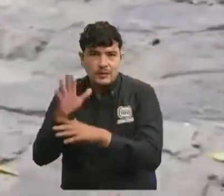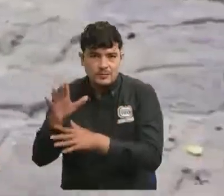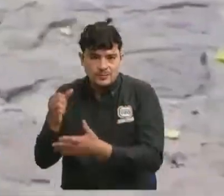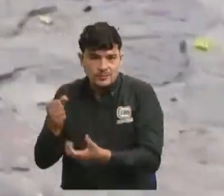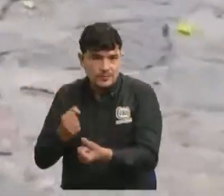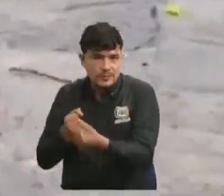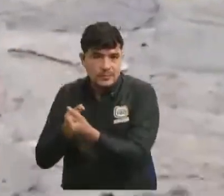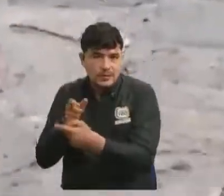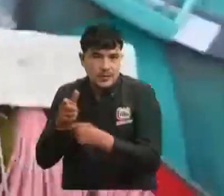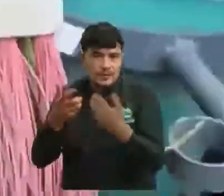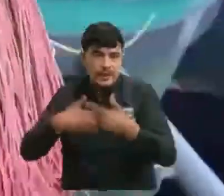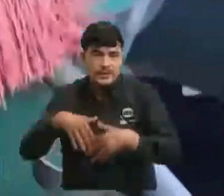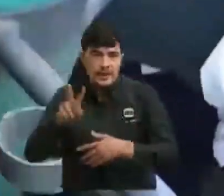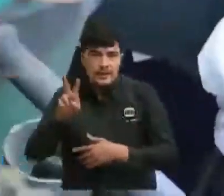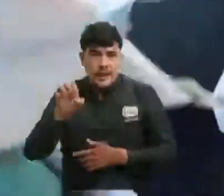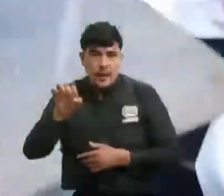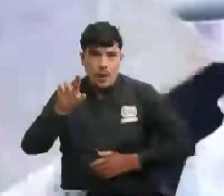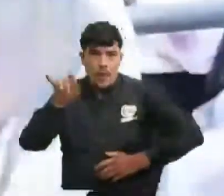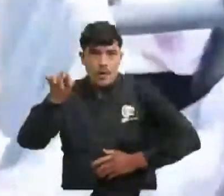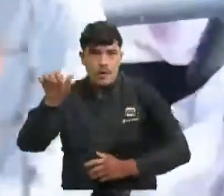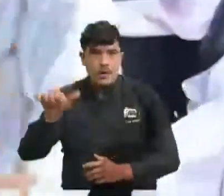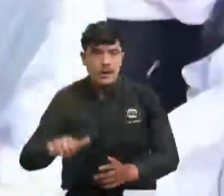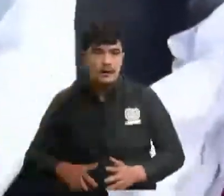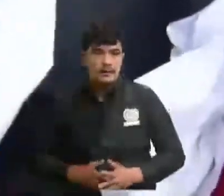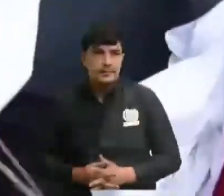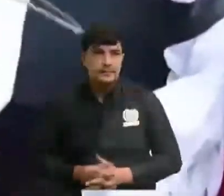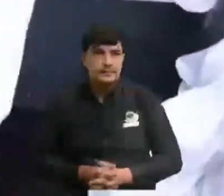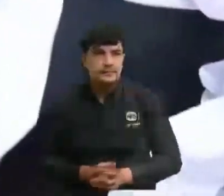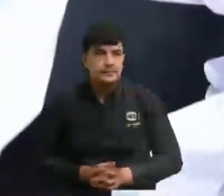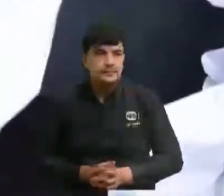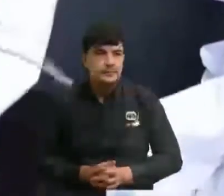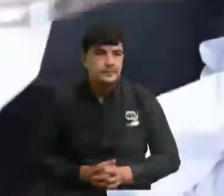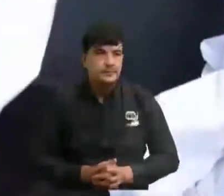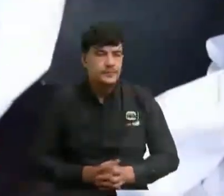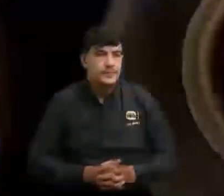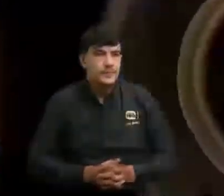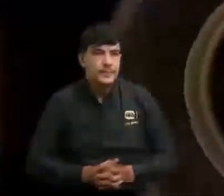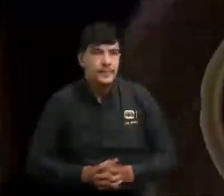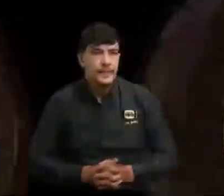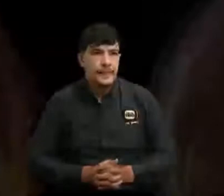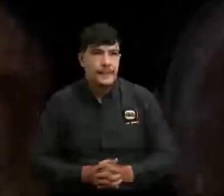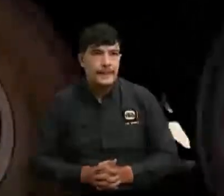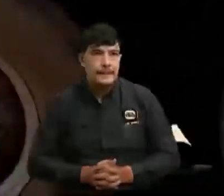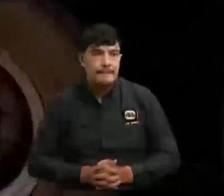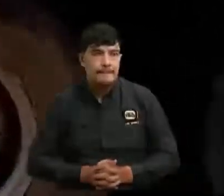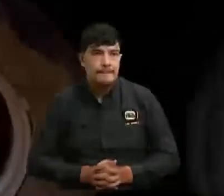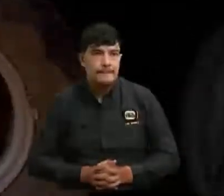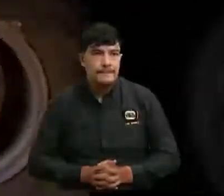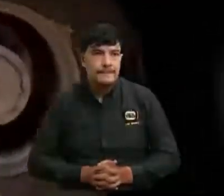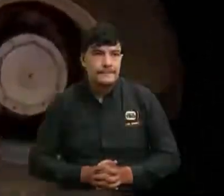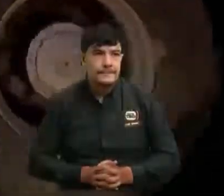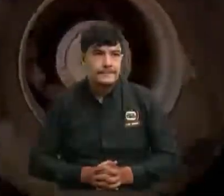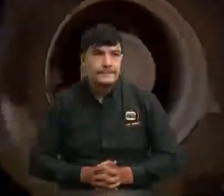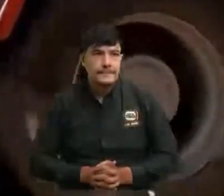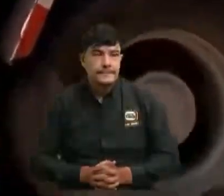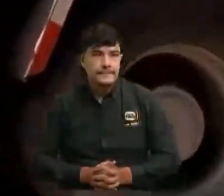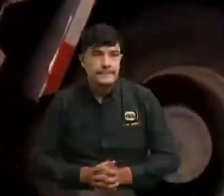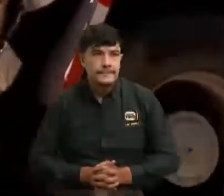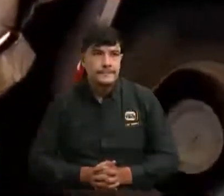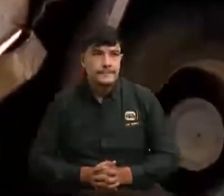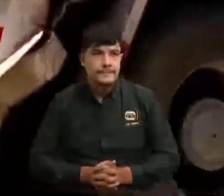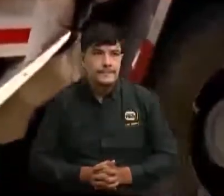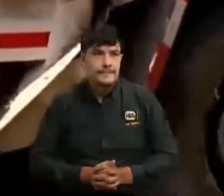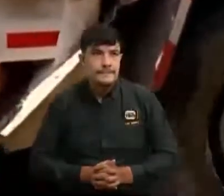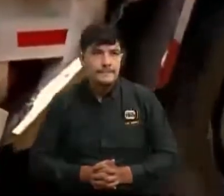deposición de los residuos sólidos que salen de la ciudad de Cúcuta y de otros municipios de esta zona de frontera hacia un lugar en donde es